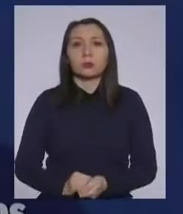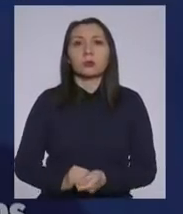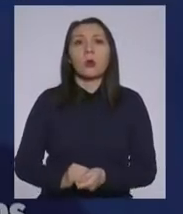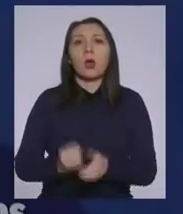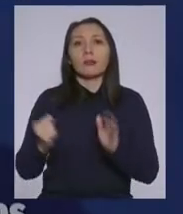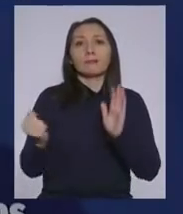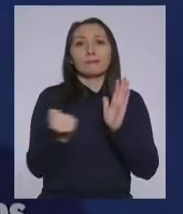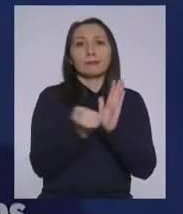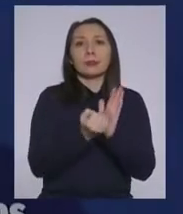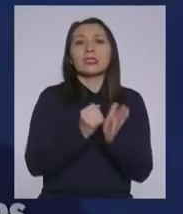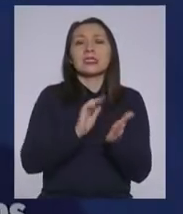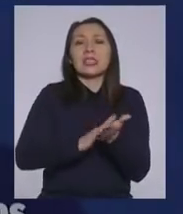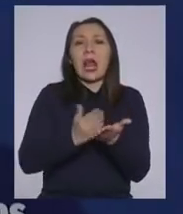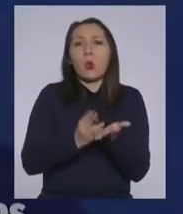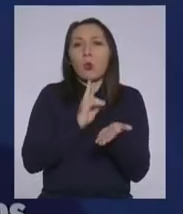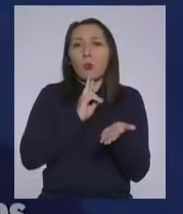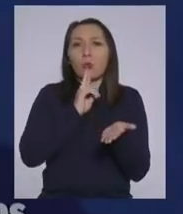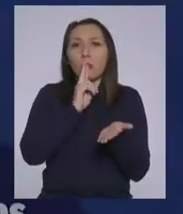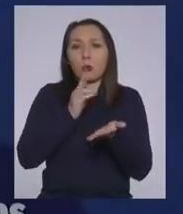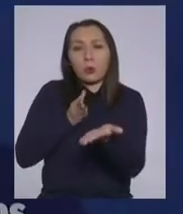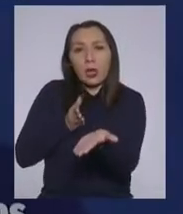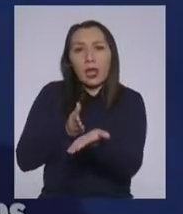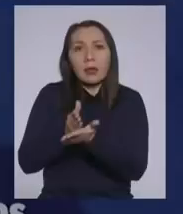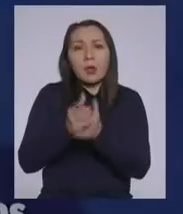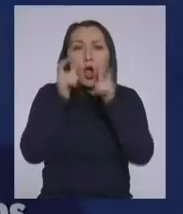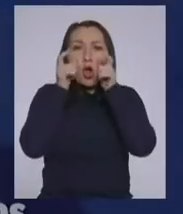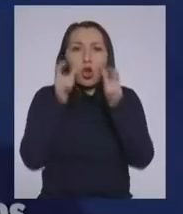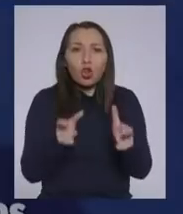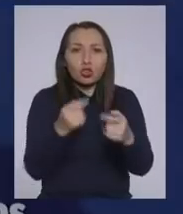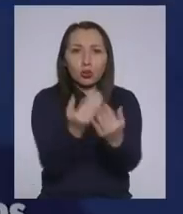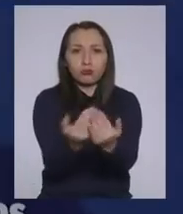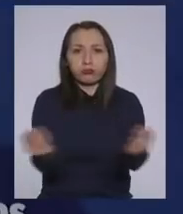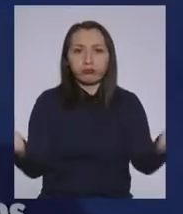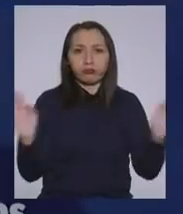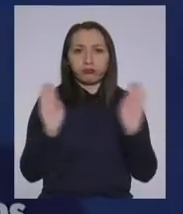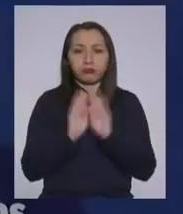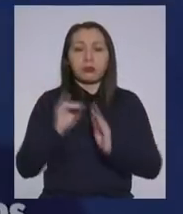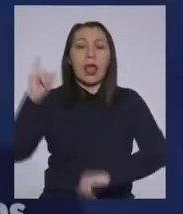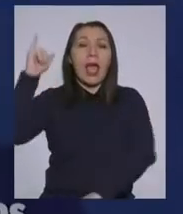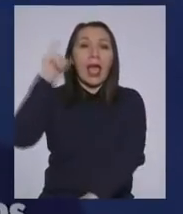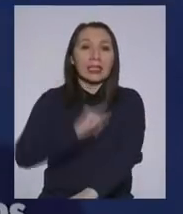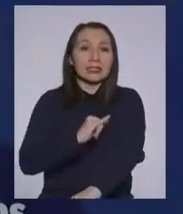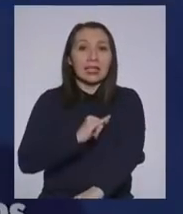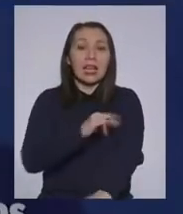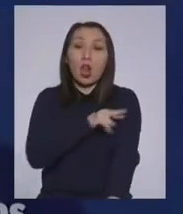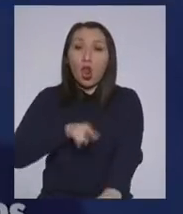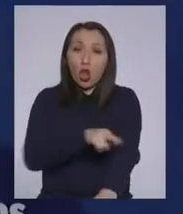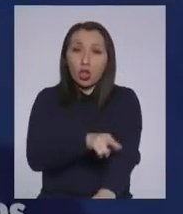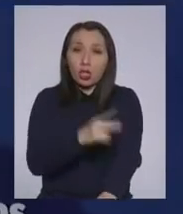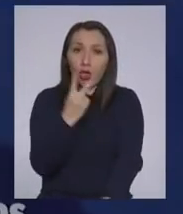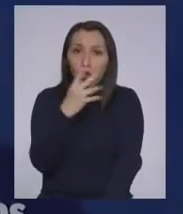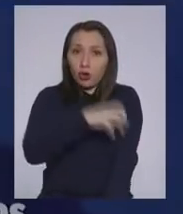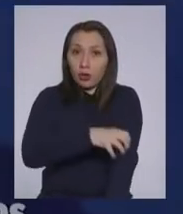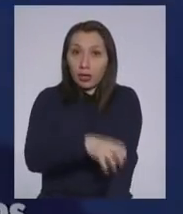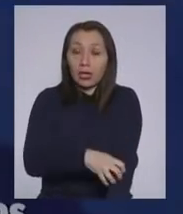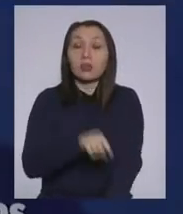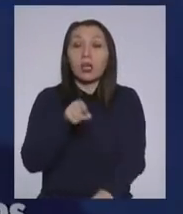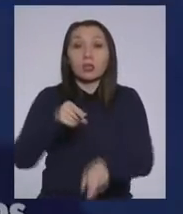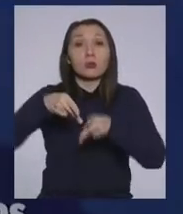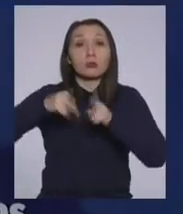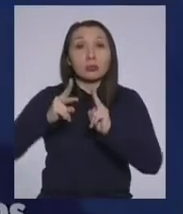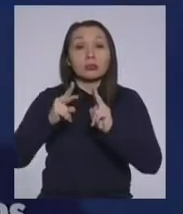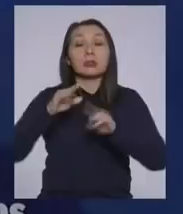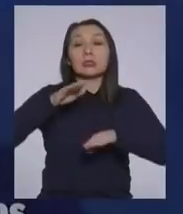resolución sanitaria que pone en vigencia el cordón sanitario para Aysén y Los Ríos. Esta